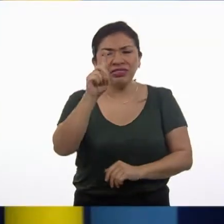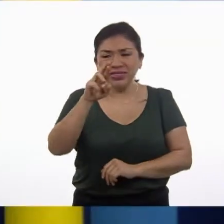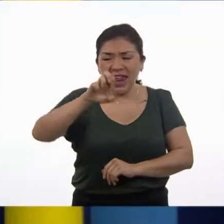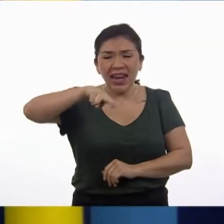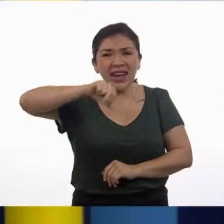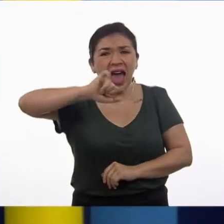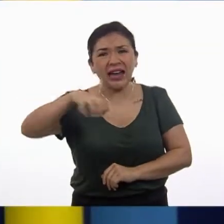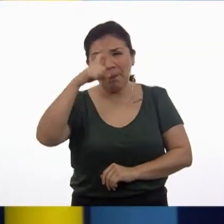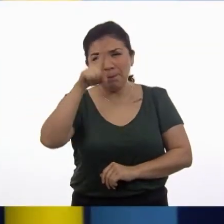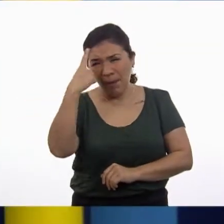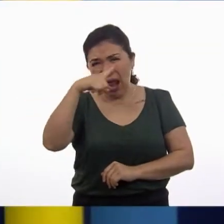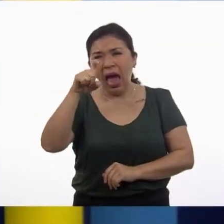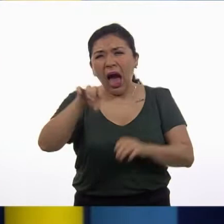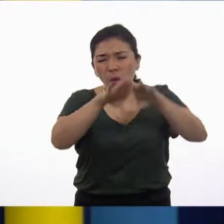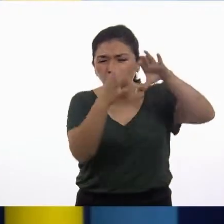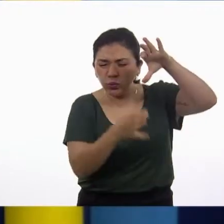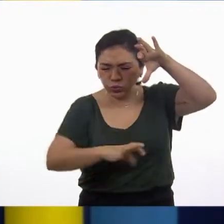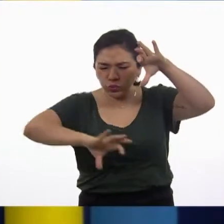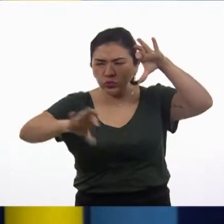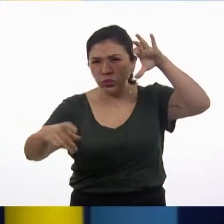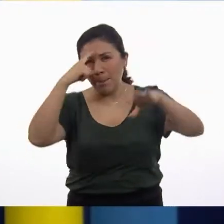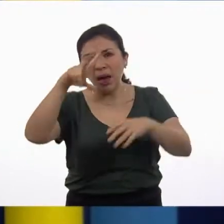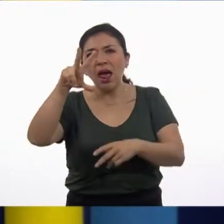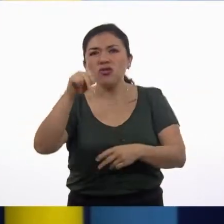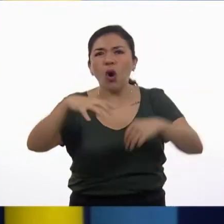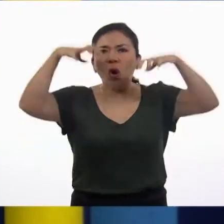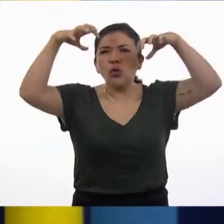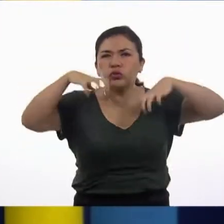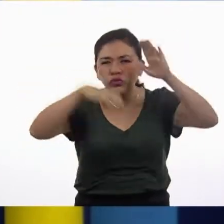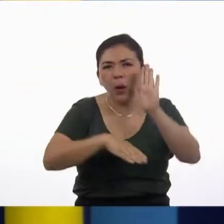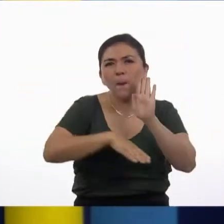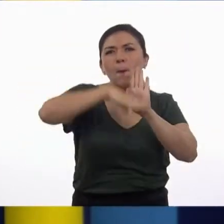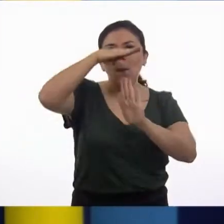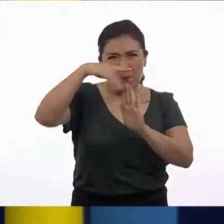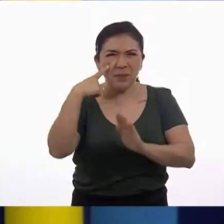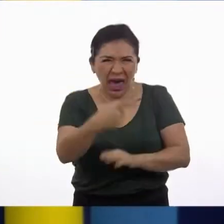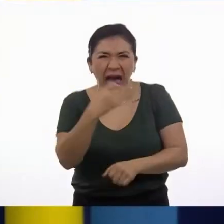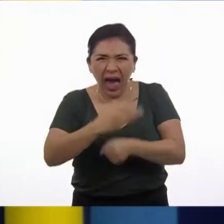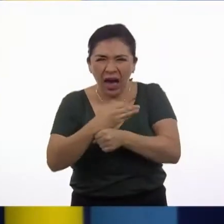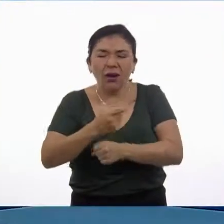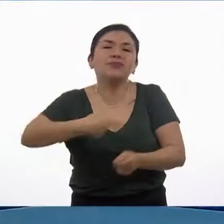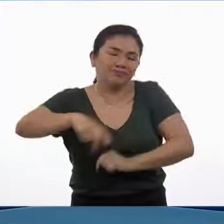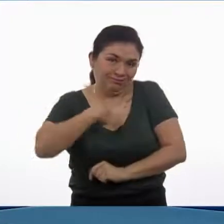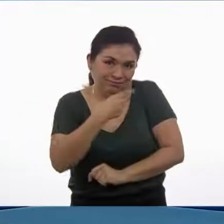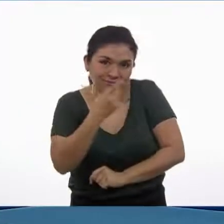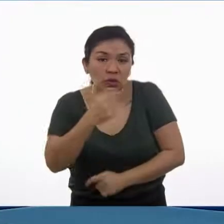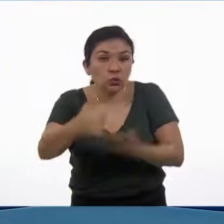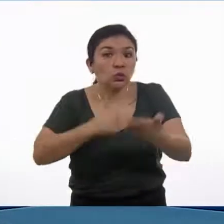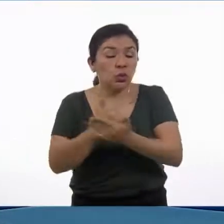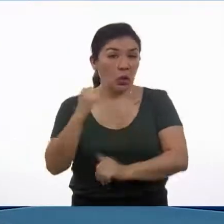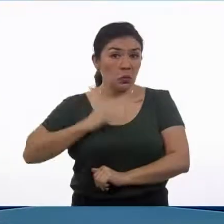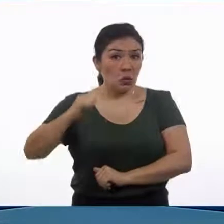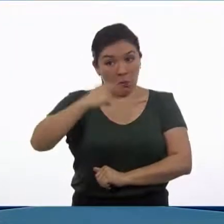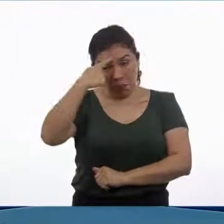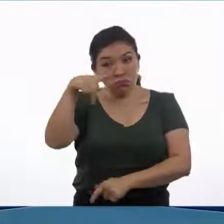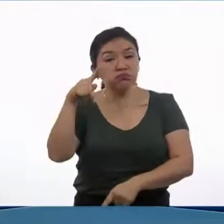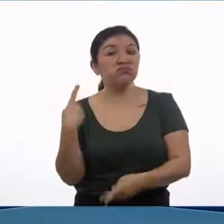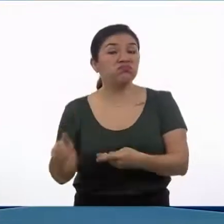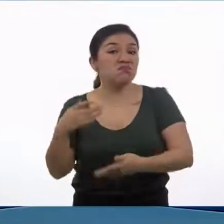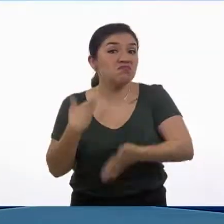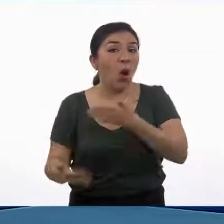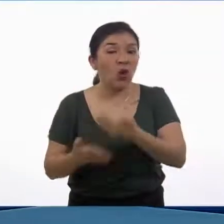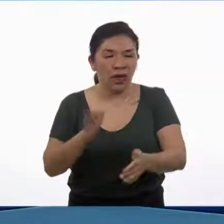tan importante para evitar inundaciones aún en nuestras ciudades. Te digo, son ciudades avanzadas para su época. Y deja que